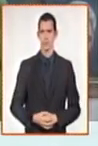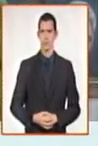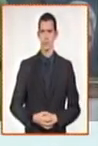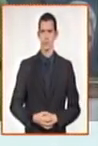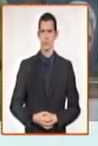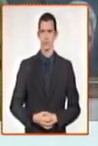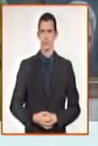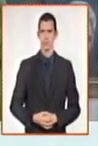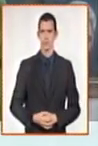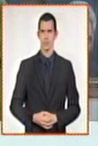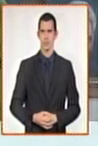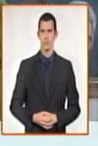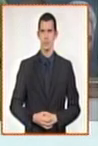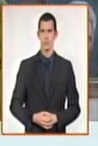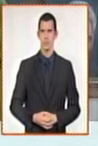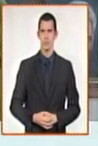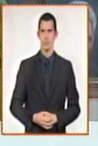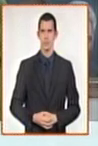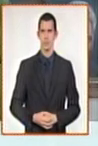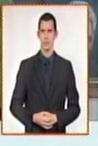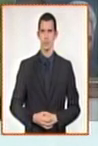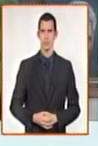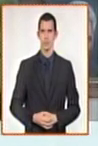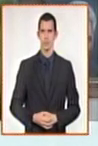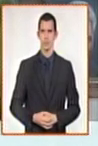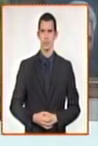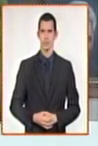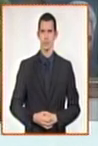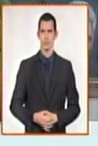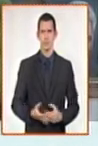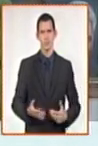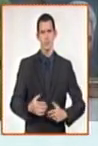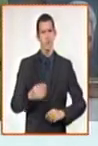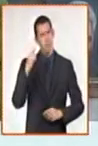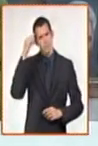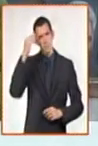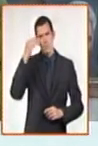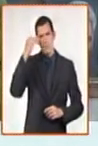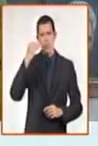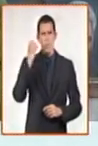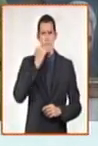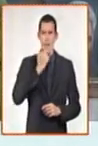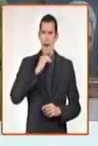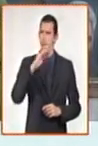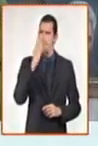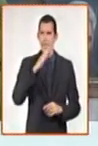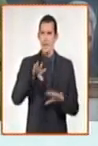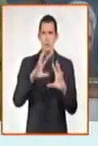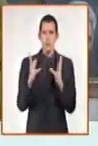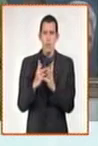afectaciones. Yo creo que Randy es de las principales afectaciones que hemos tenido. Hemos tenido un respaldo